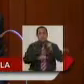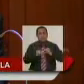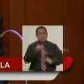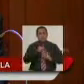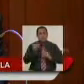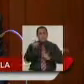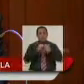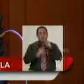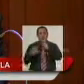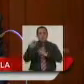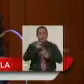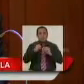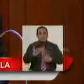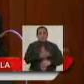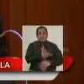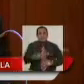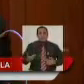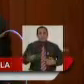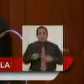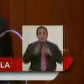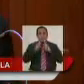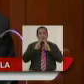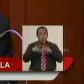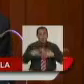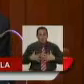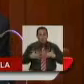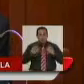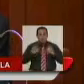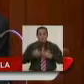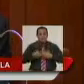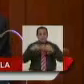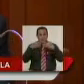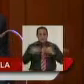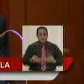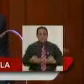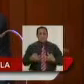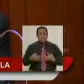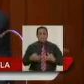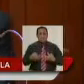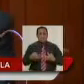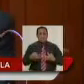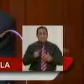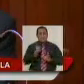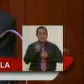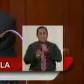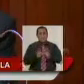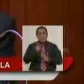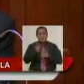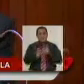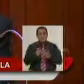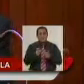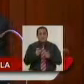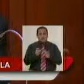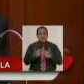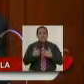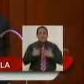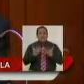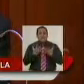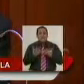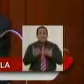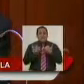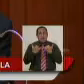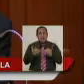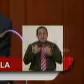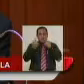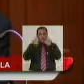la acción del Estado para responder a ellas con vigor y eficacia. La ciudadanía quiere